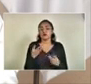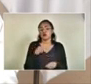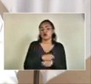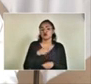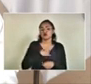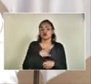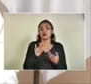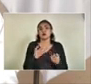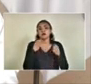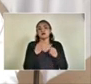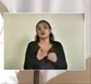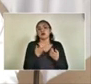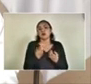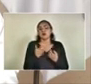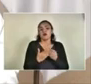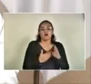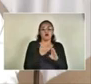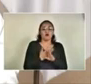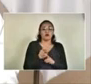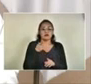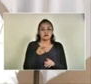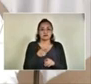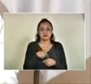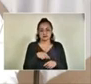combatir la reforma energética